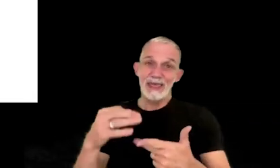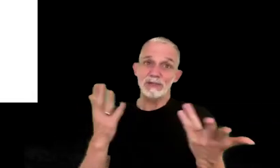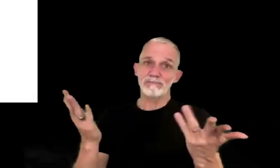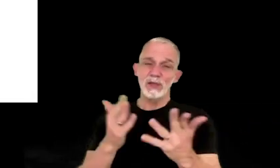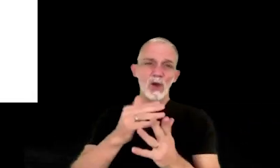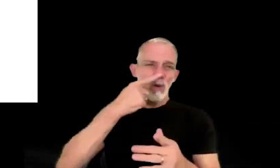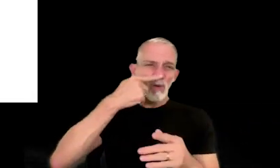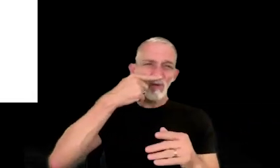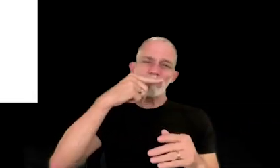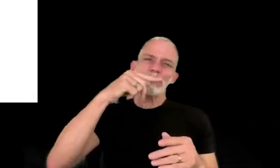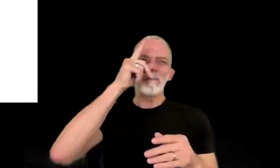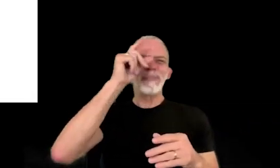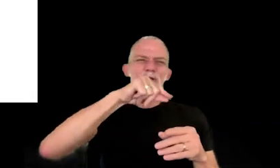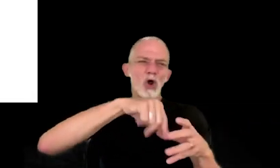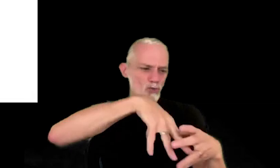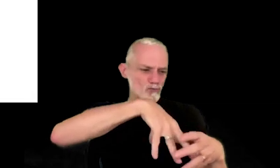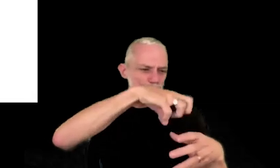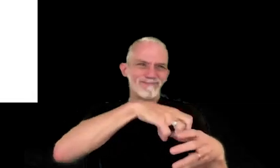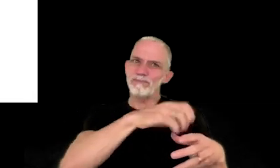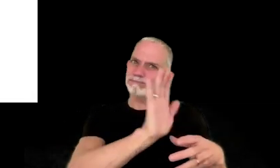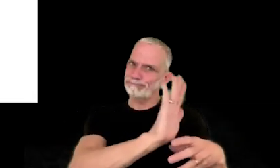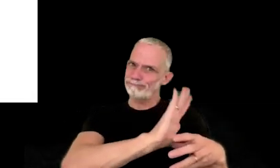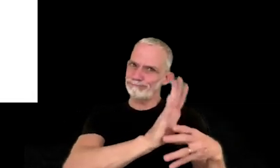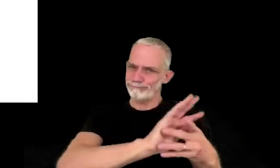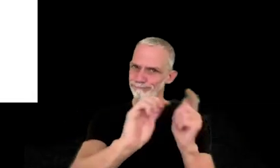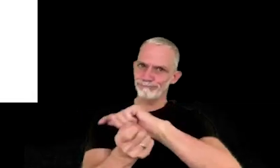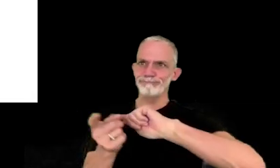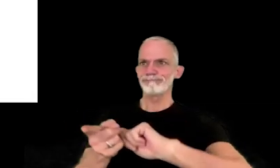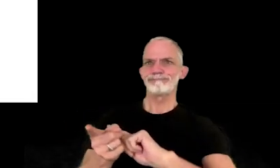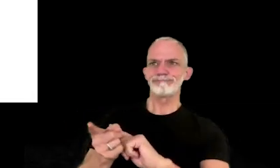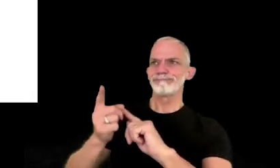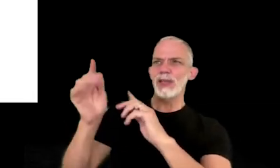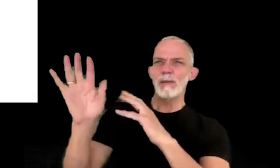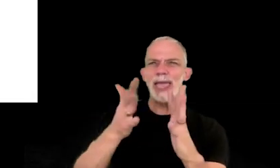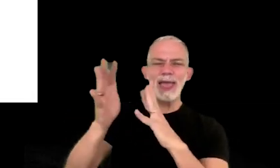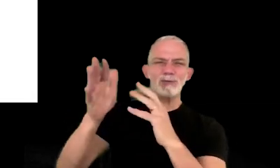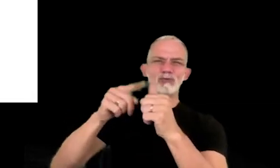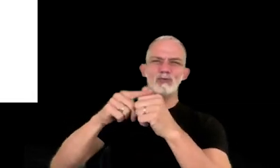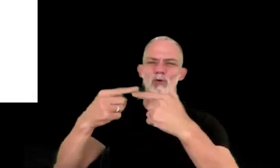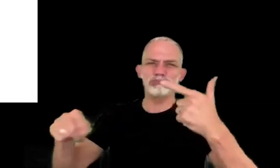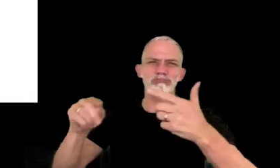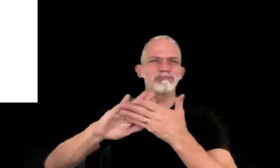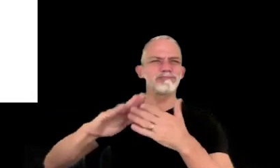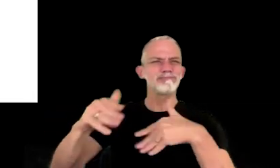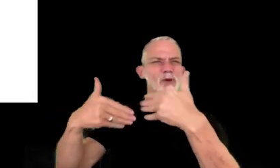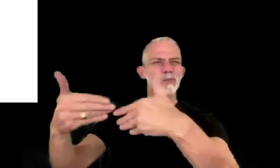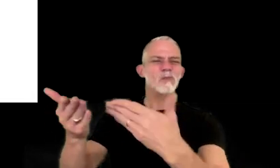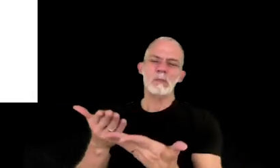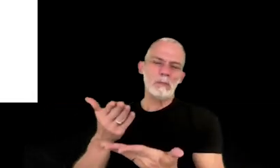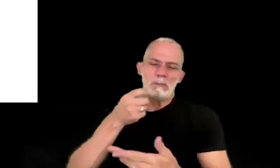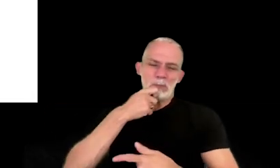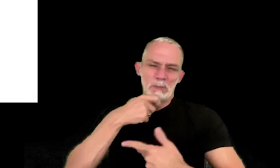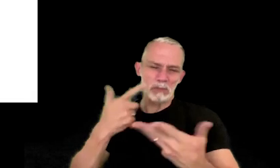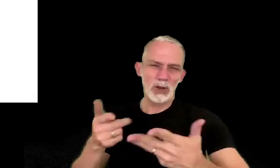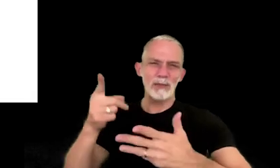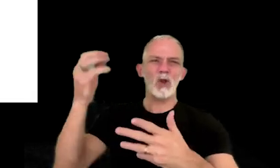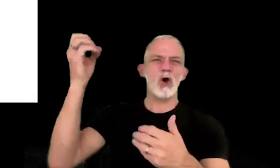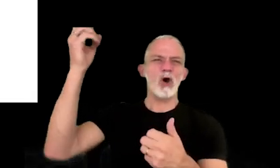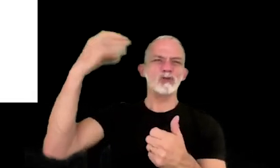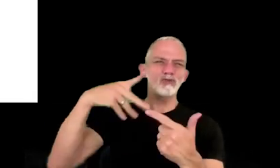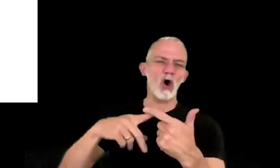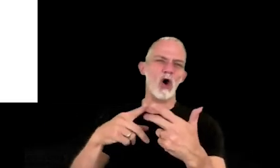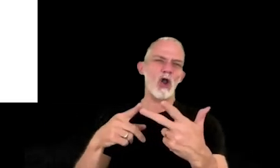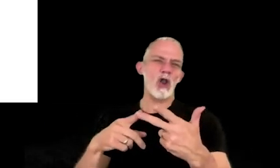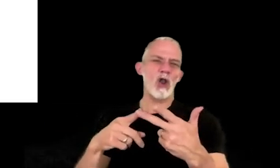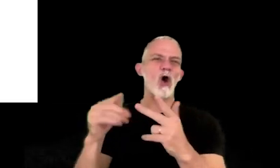combustibles fósiles no renovables a energías alternativas o energías renovables, llámese, ¿no?, energía eólica, energía